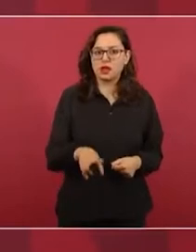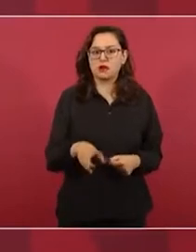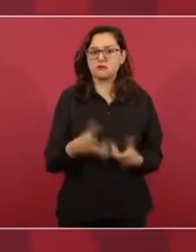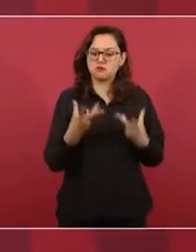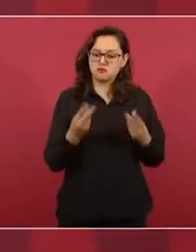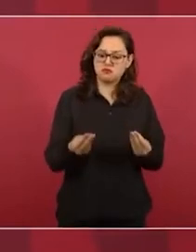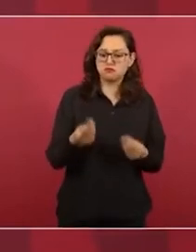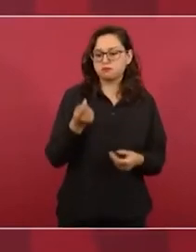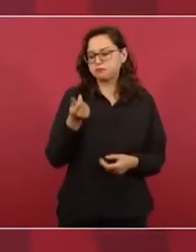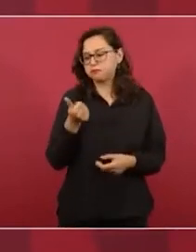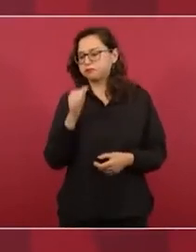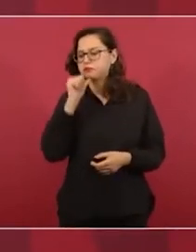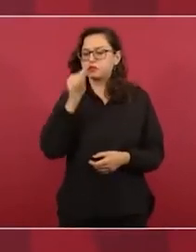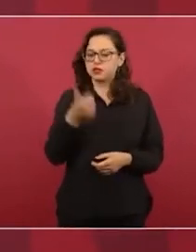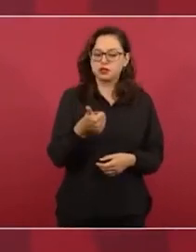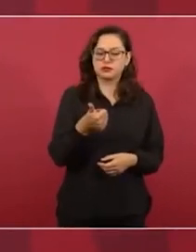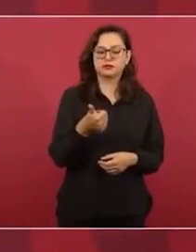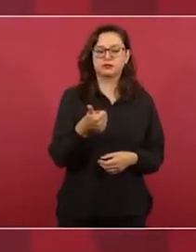Mucho, poco, nada.